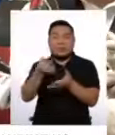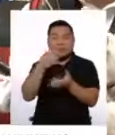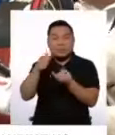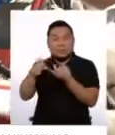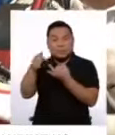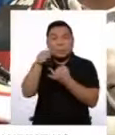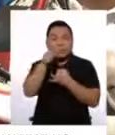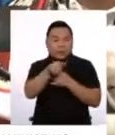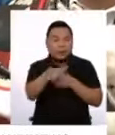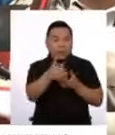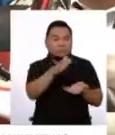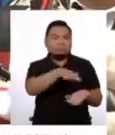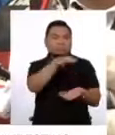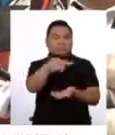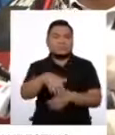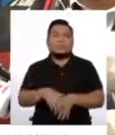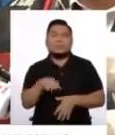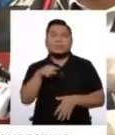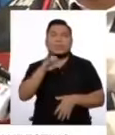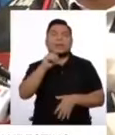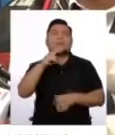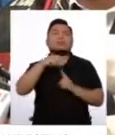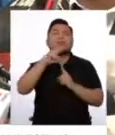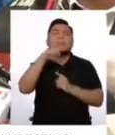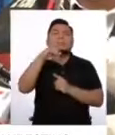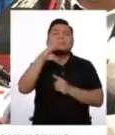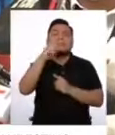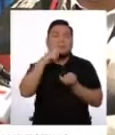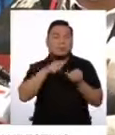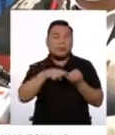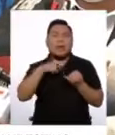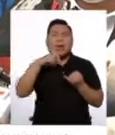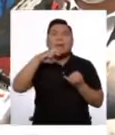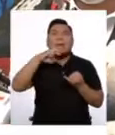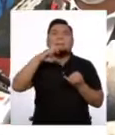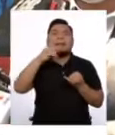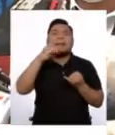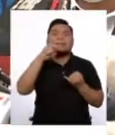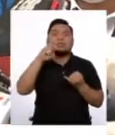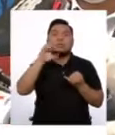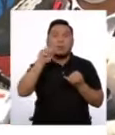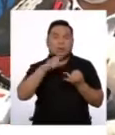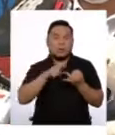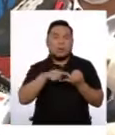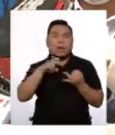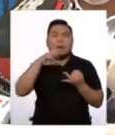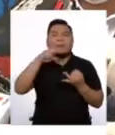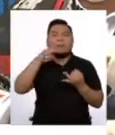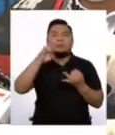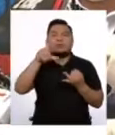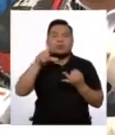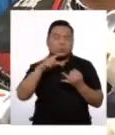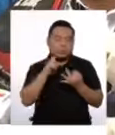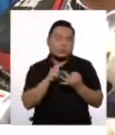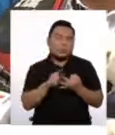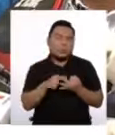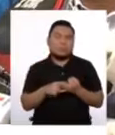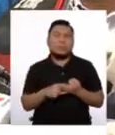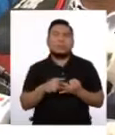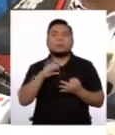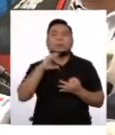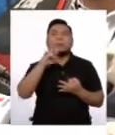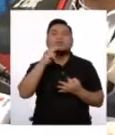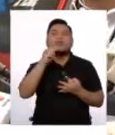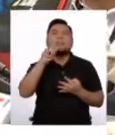Que tenemos el producto de acitromicina, prednisona, panadol, claritonicina,